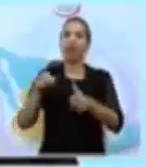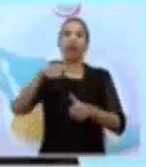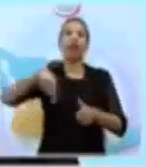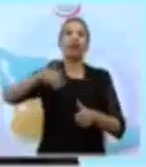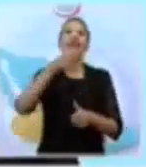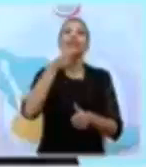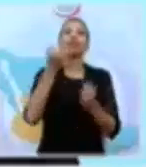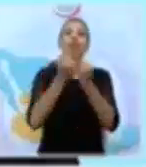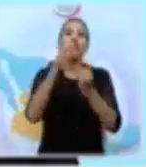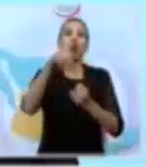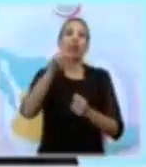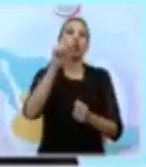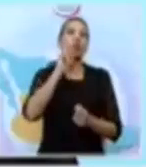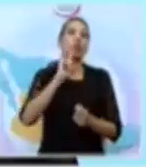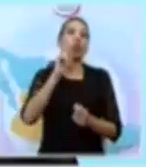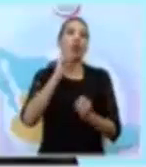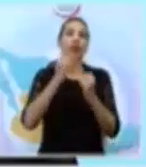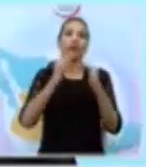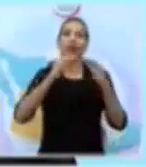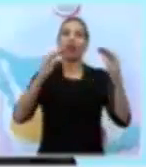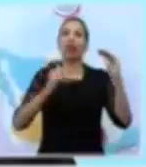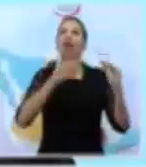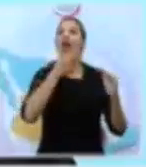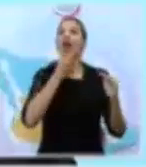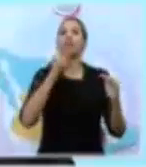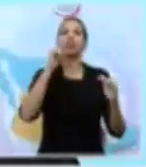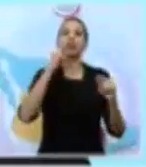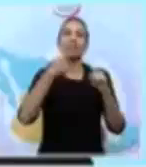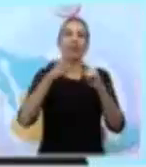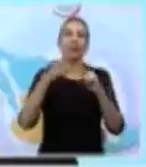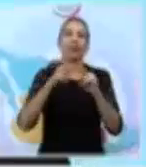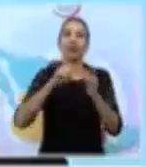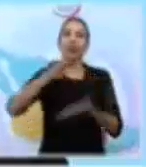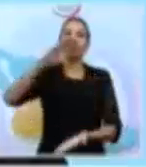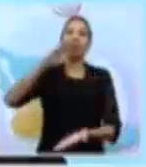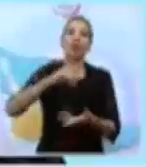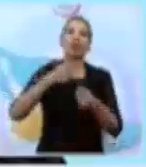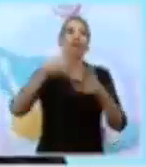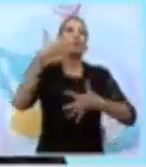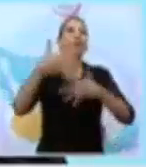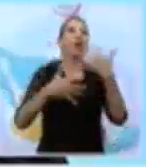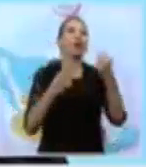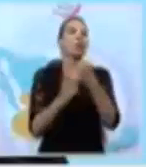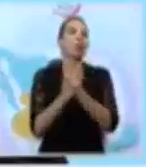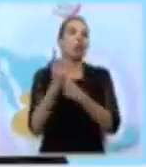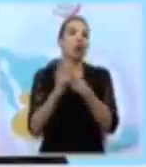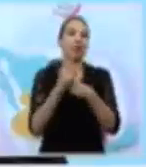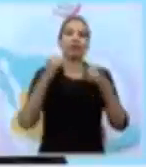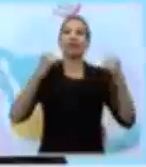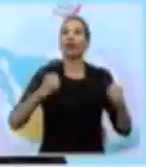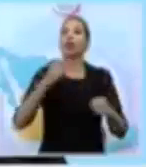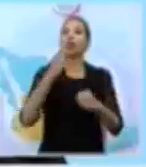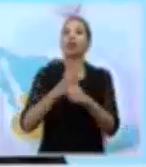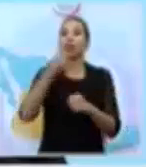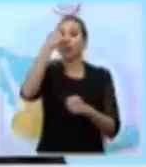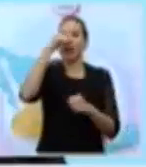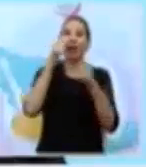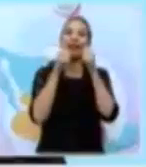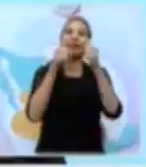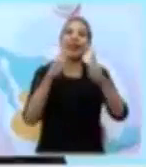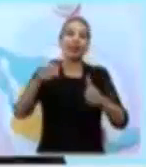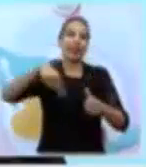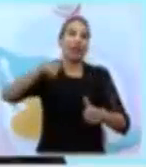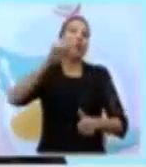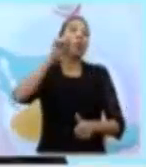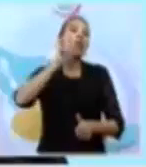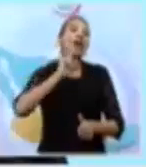Mujeres, con la cuestión de equidad de género y la reducción de violencia e inseguridad para mujeres y niñas